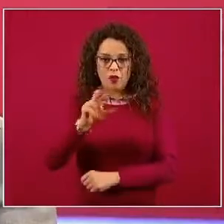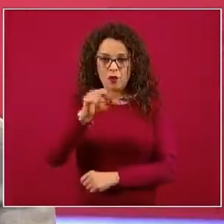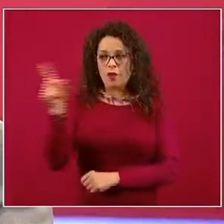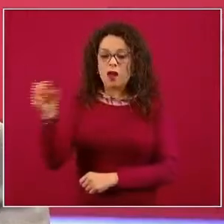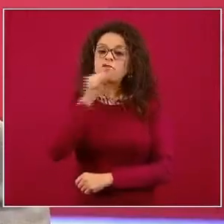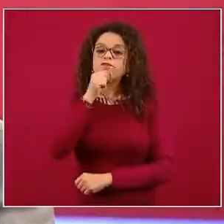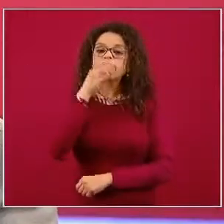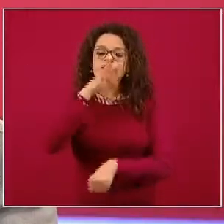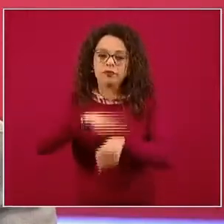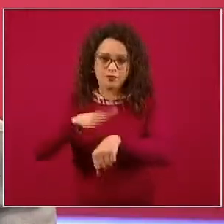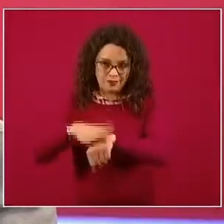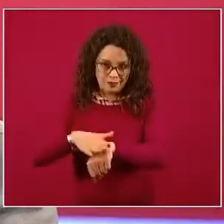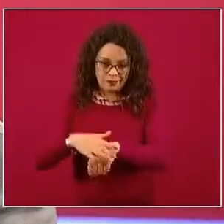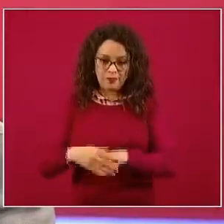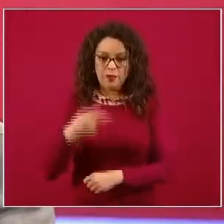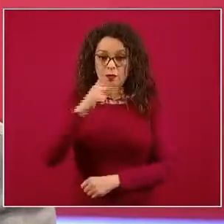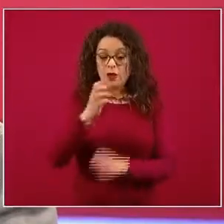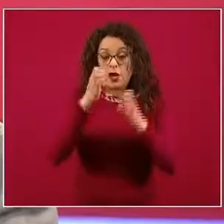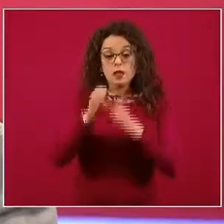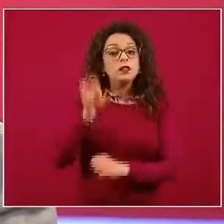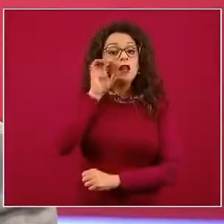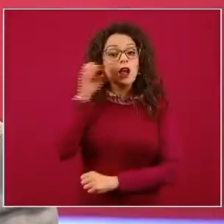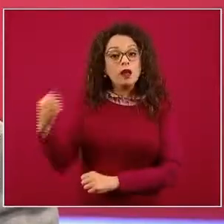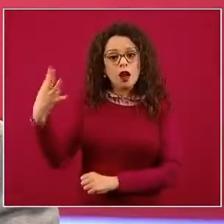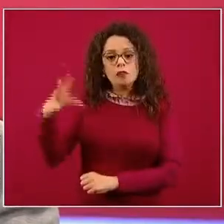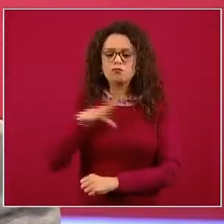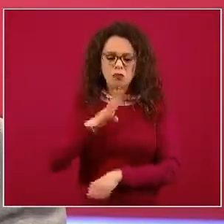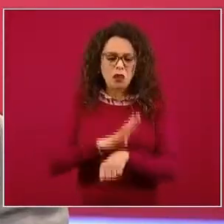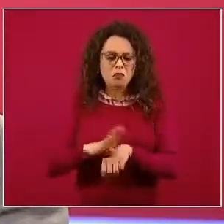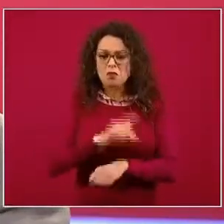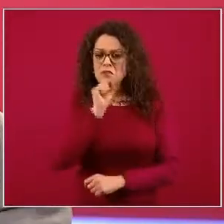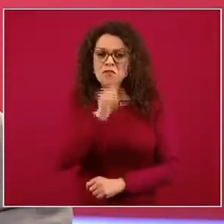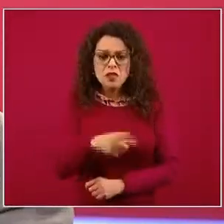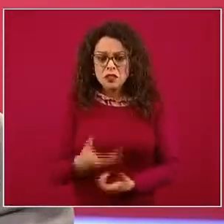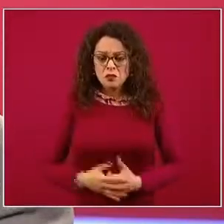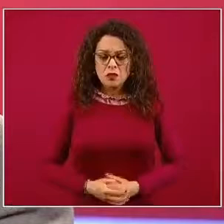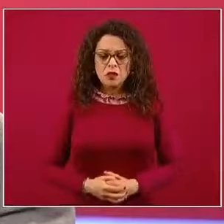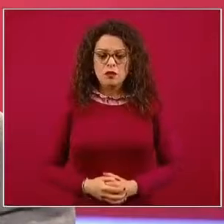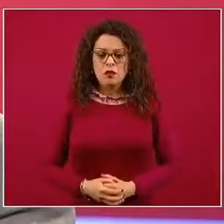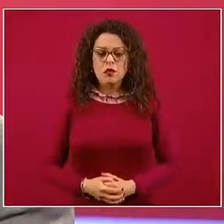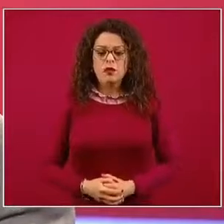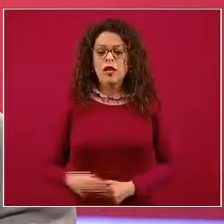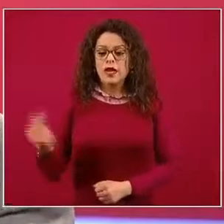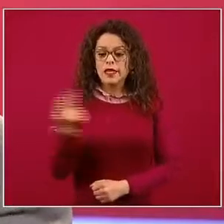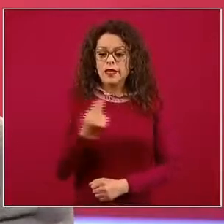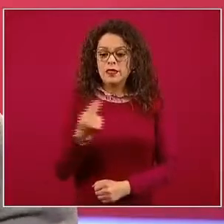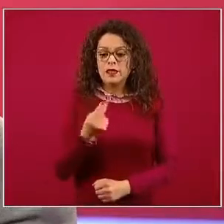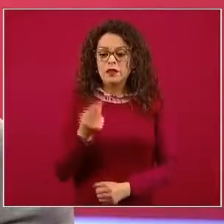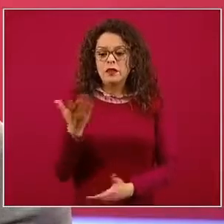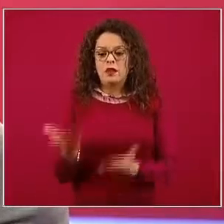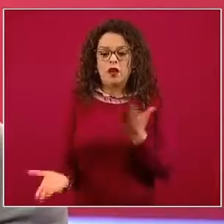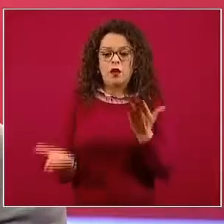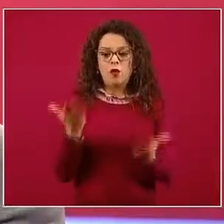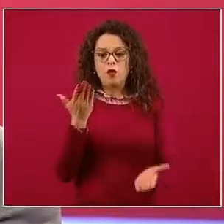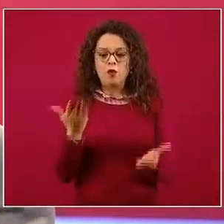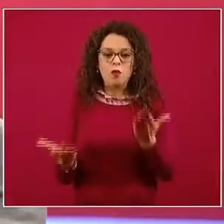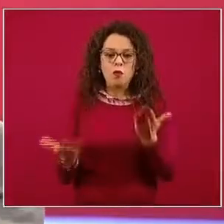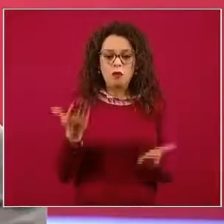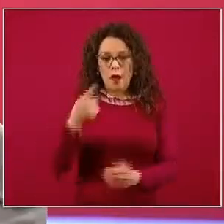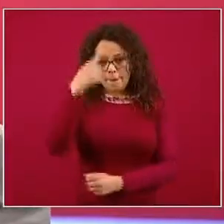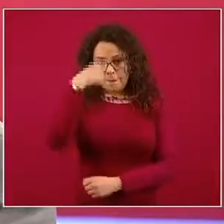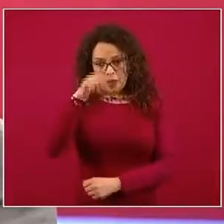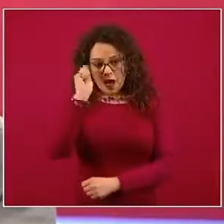en naranja, de todos modos, se benefician de ello, y considerando la necesidad de establecer un balance entre la